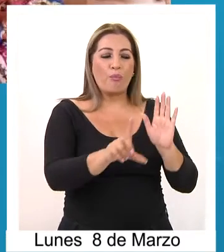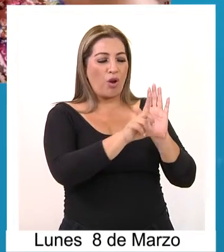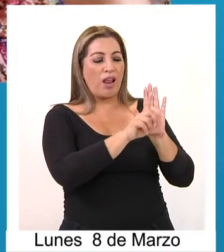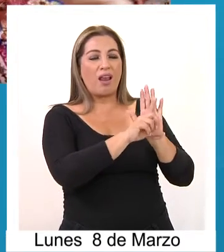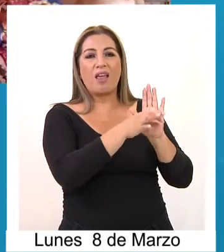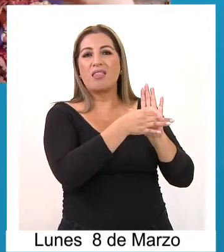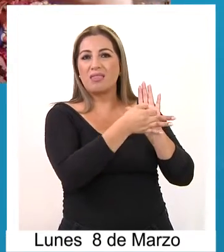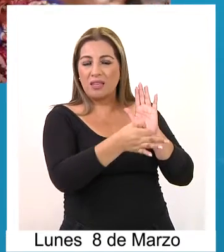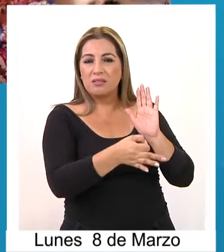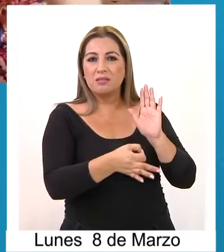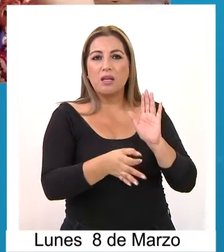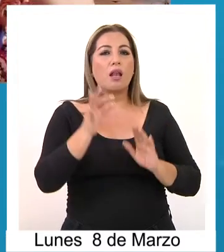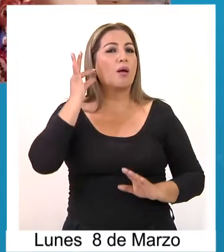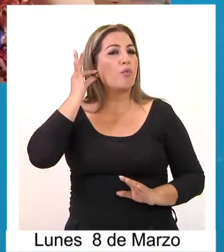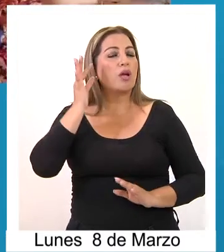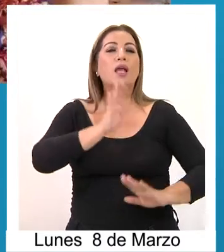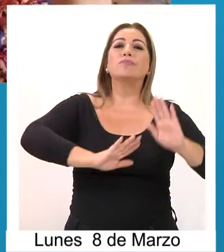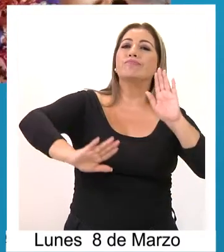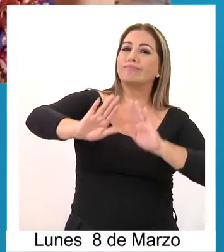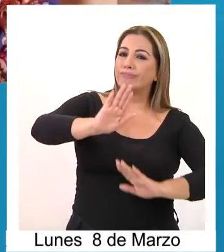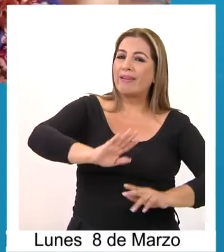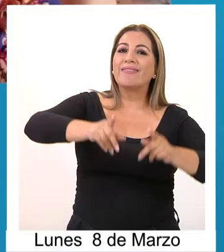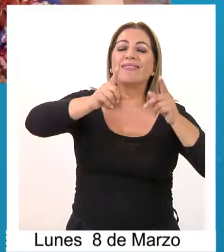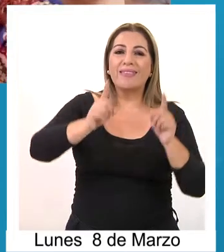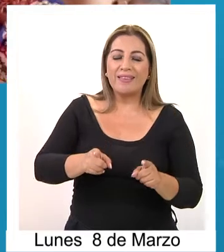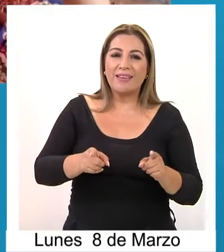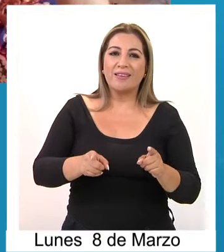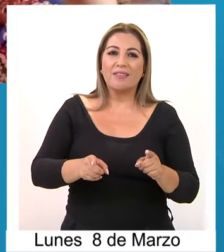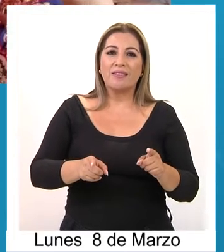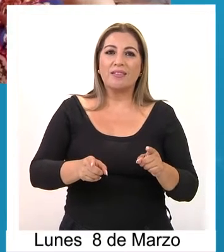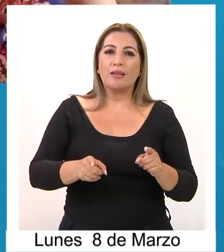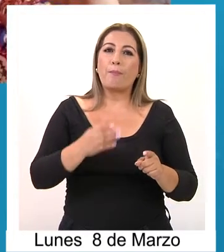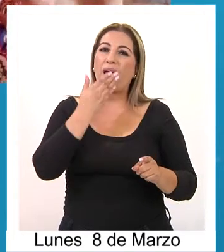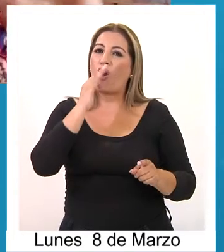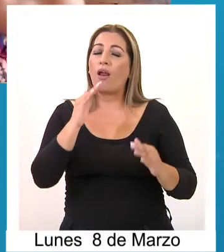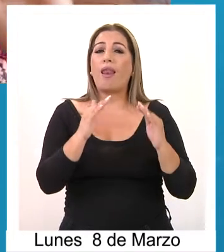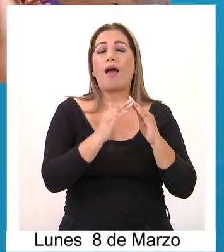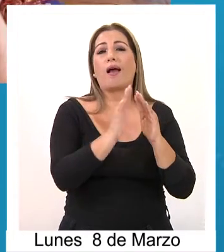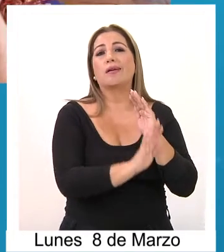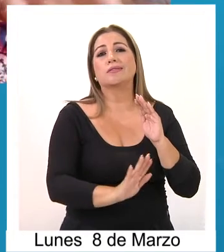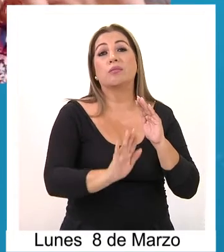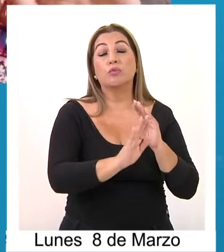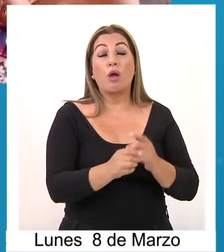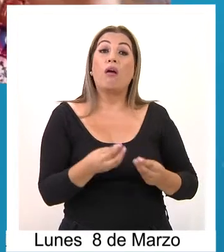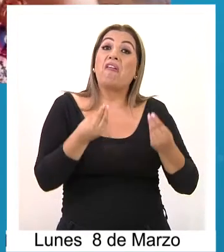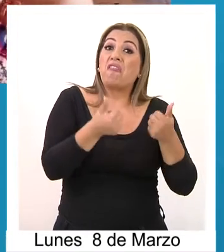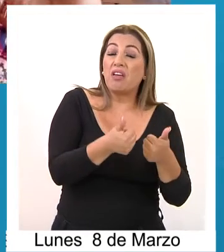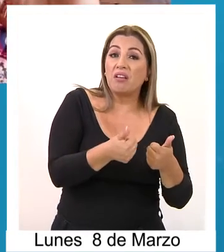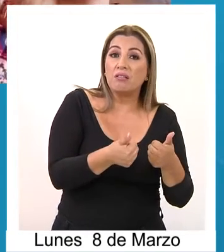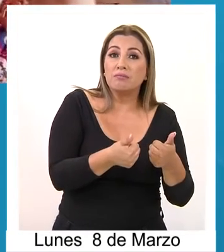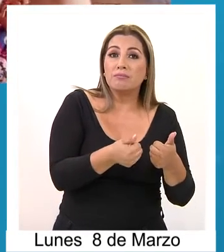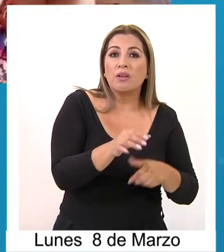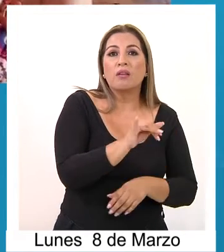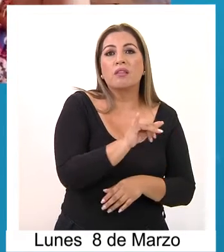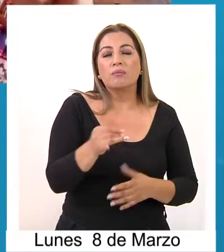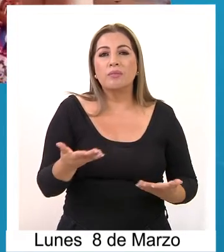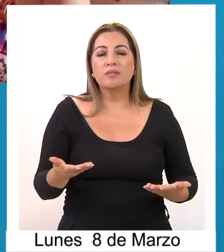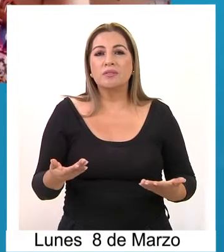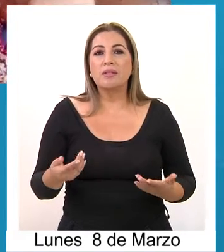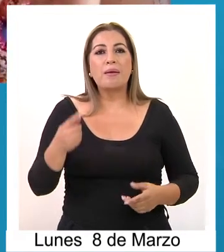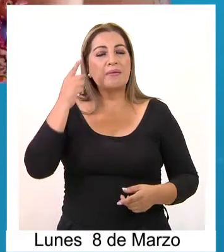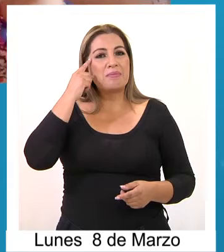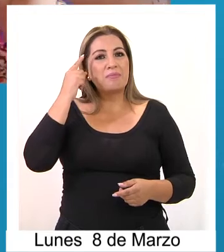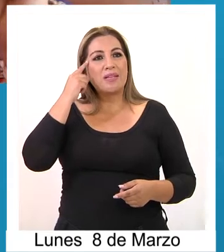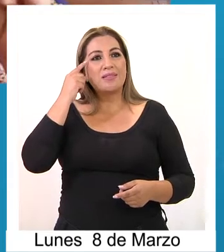se redacta que para proteger su salud y no exponerla tienen que priorizarse quedarse en su casa, maravilloso, pero al final dice siempre y cuando